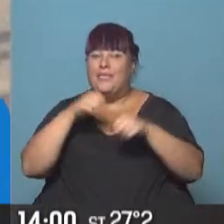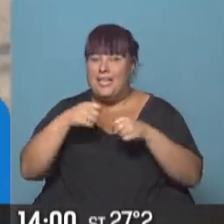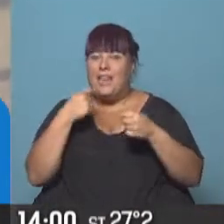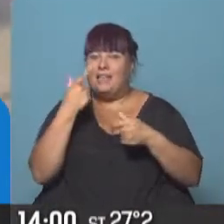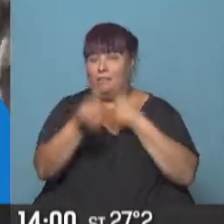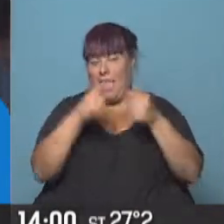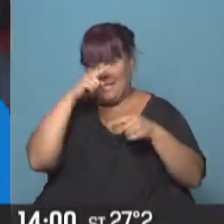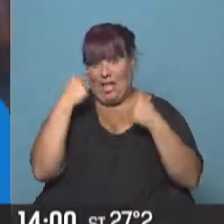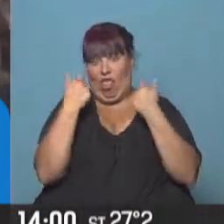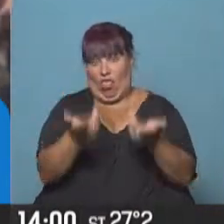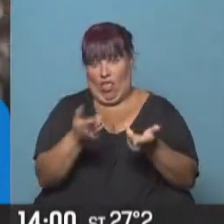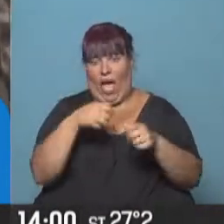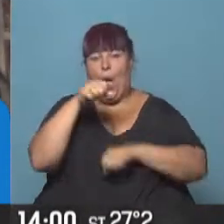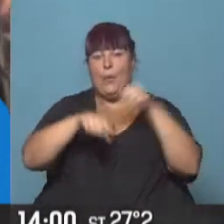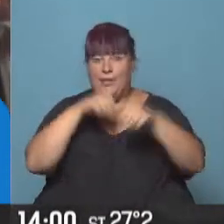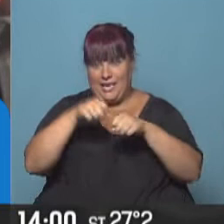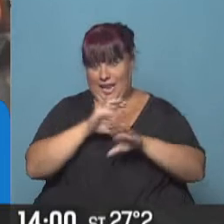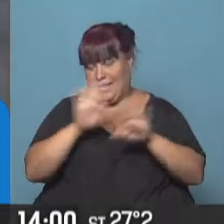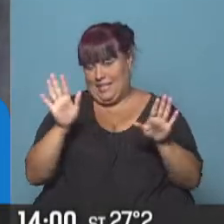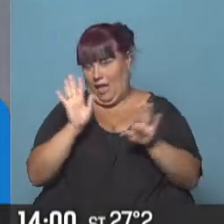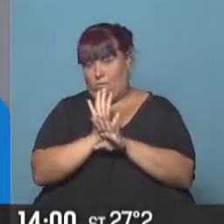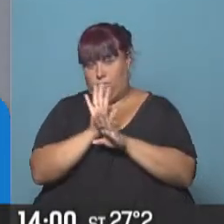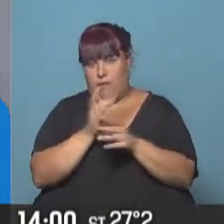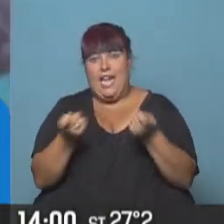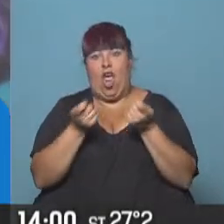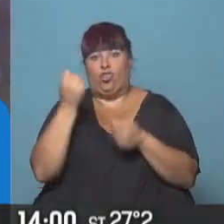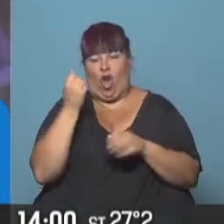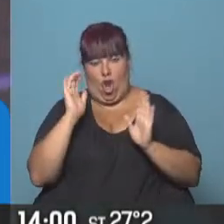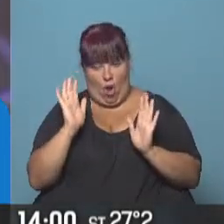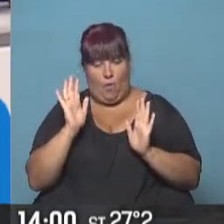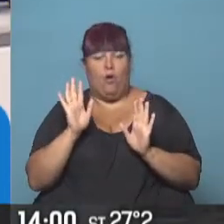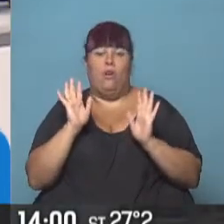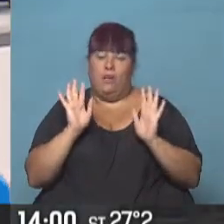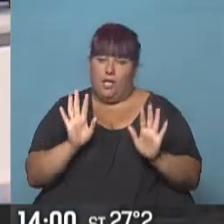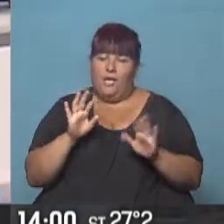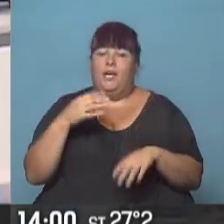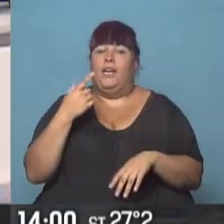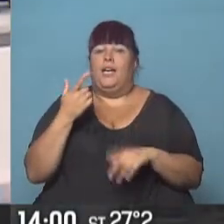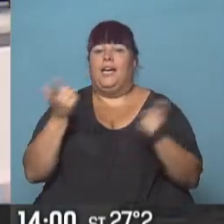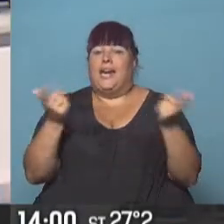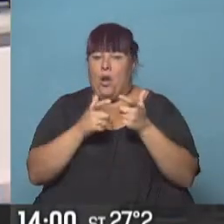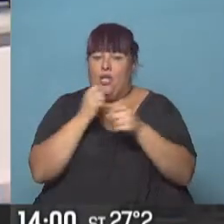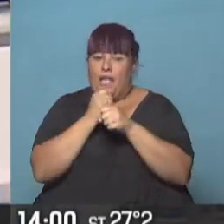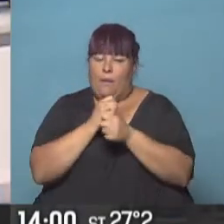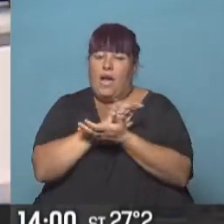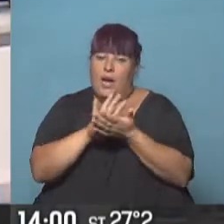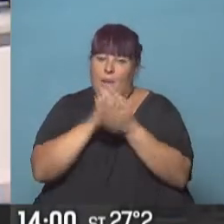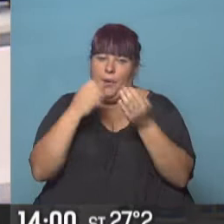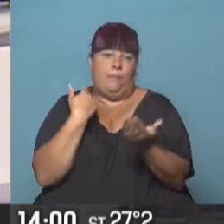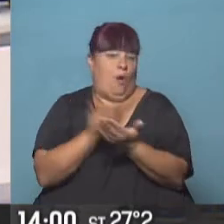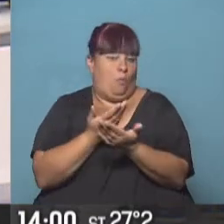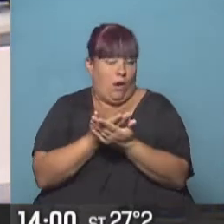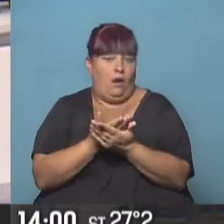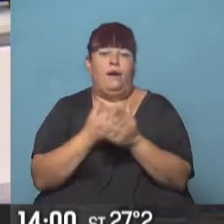oferta del Estado de bicicletas pasa a ser ya casi un negocio económico. Así que hay que, en una mesa de trabajo seria, hay que plantear